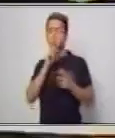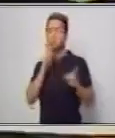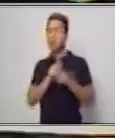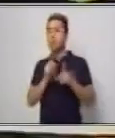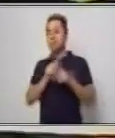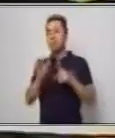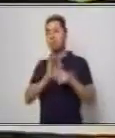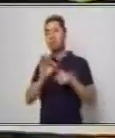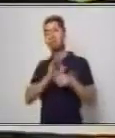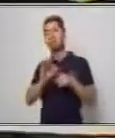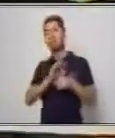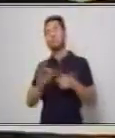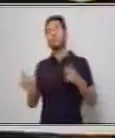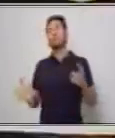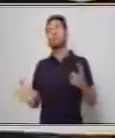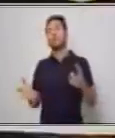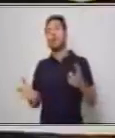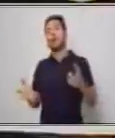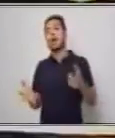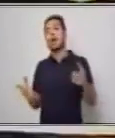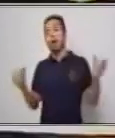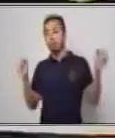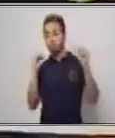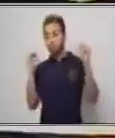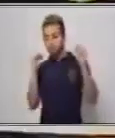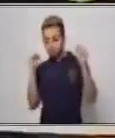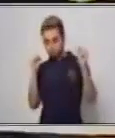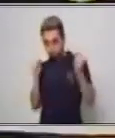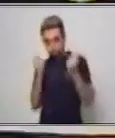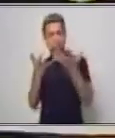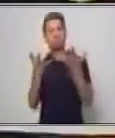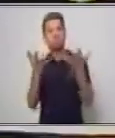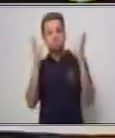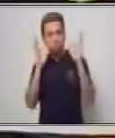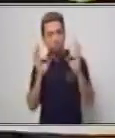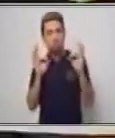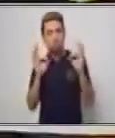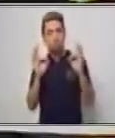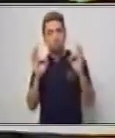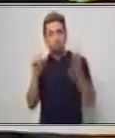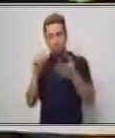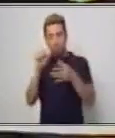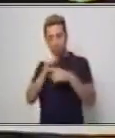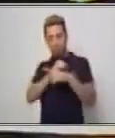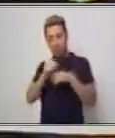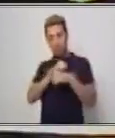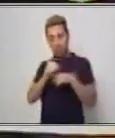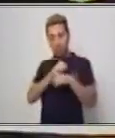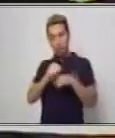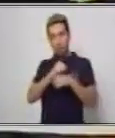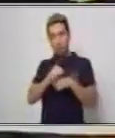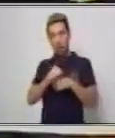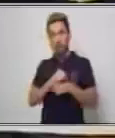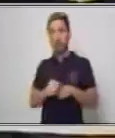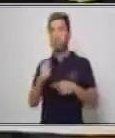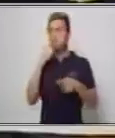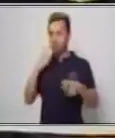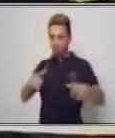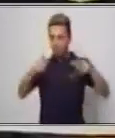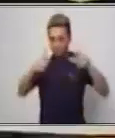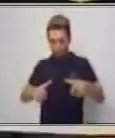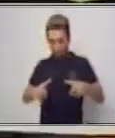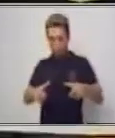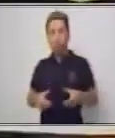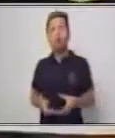que podamos ejercitarnos y tener mucho más clara la temática. ¿En qué consiste? Bueno, un platillo, un